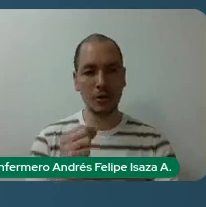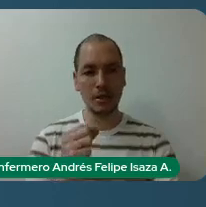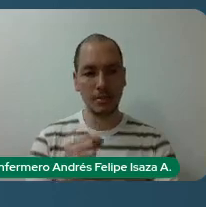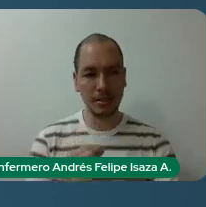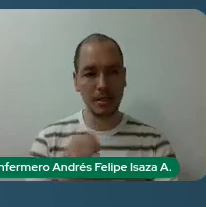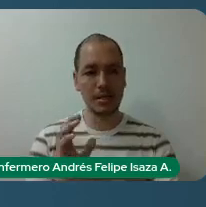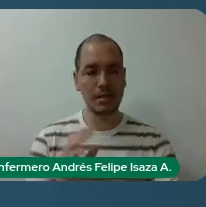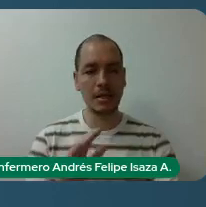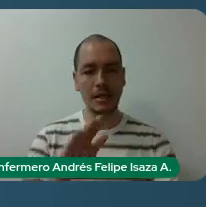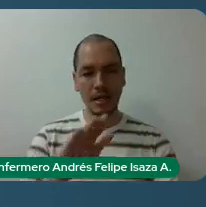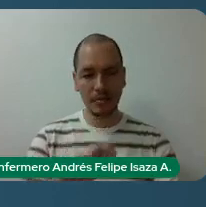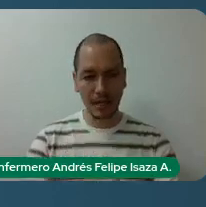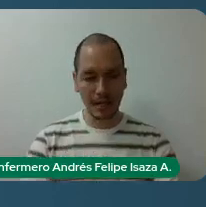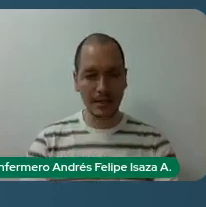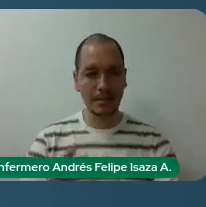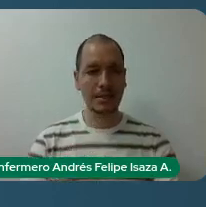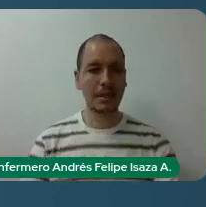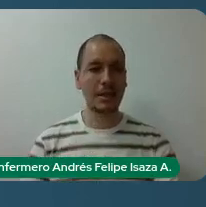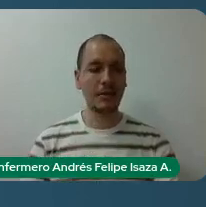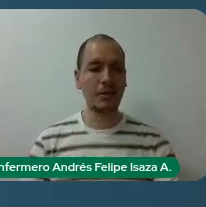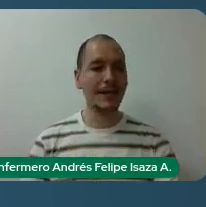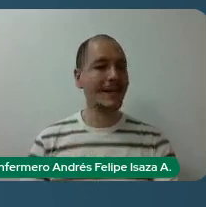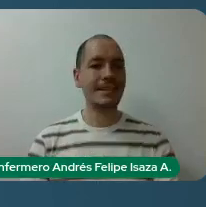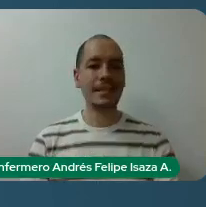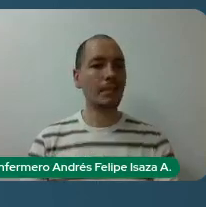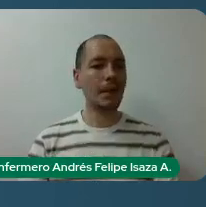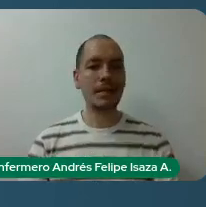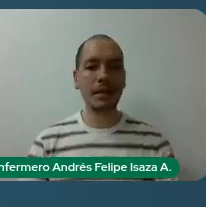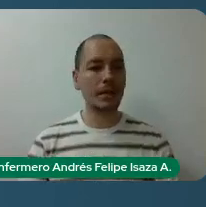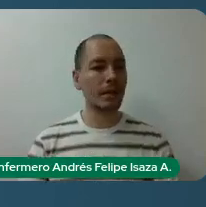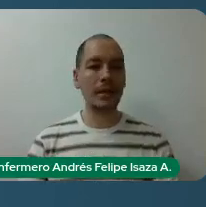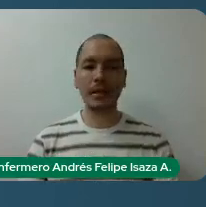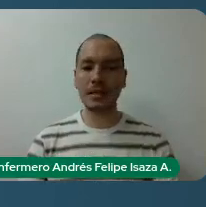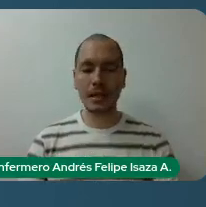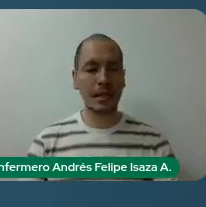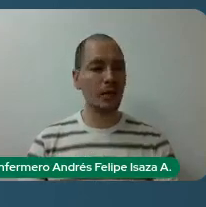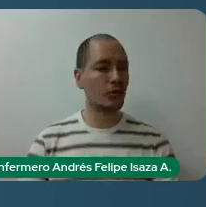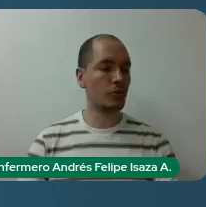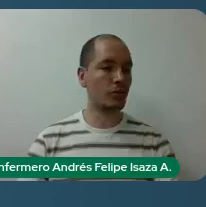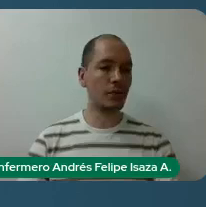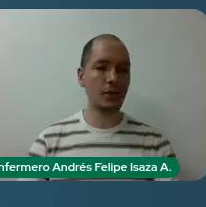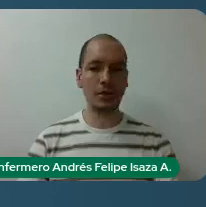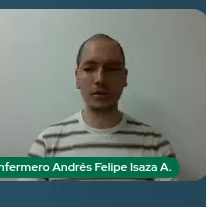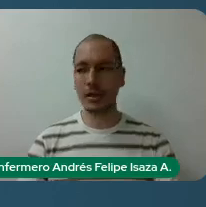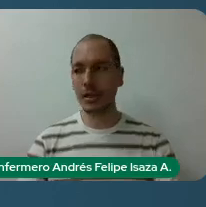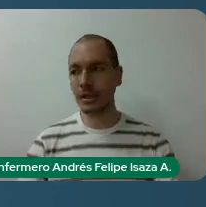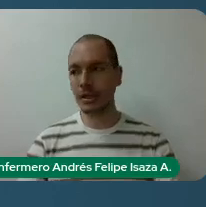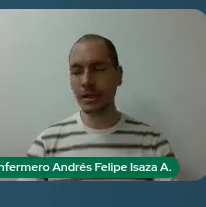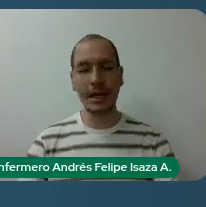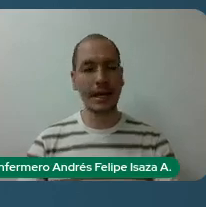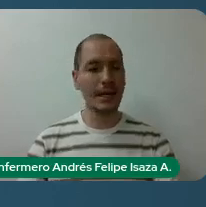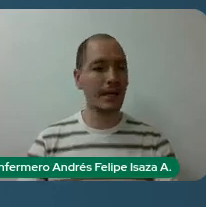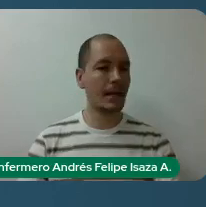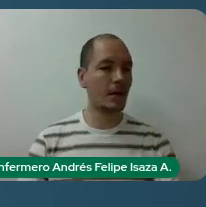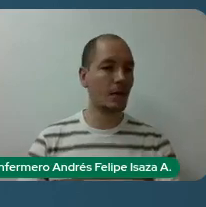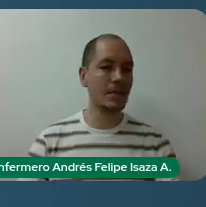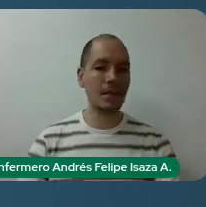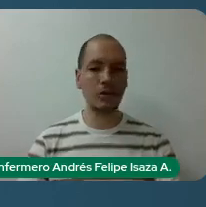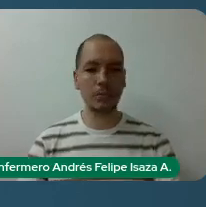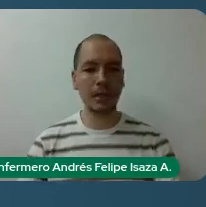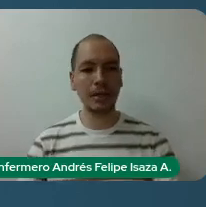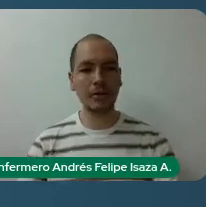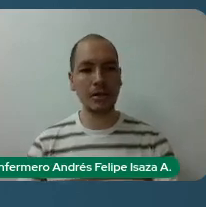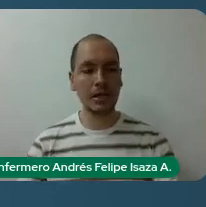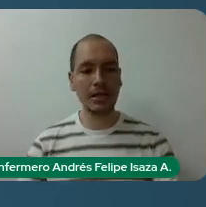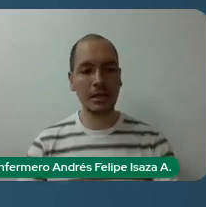que se tome unas pastillas para que esté más tranquilo. Si el paciente dice que los cordones no se los quiere retirar y que no, y